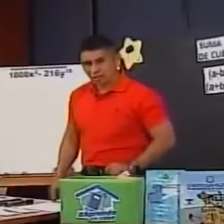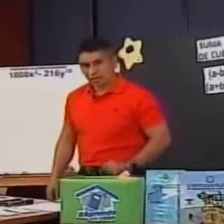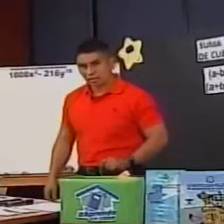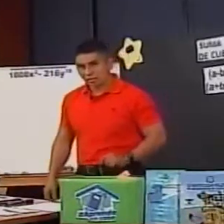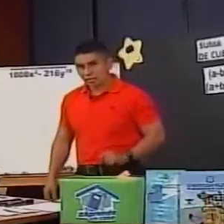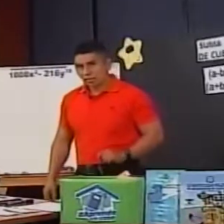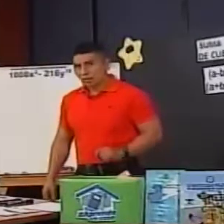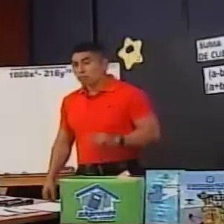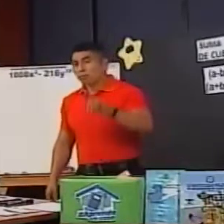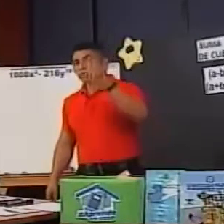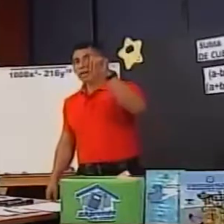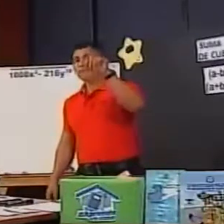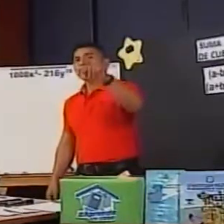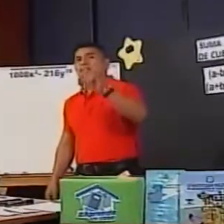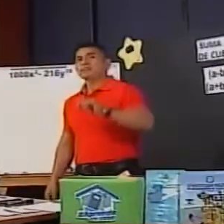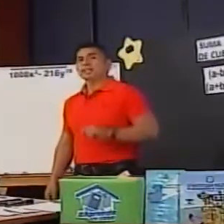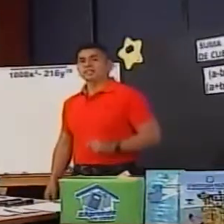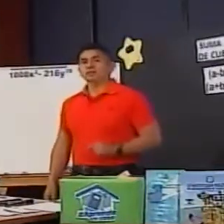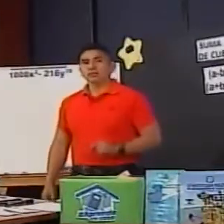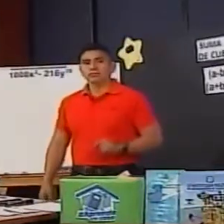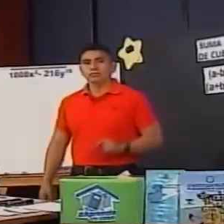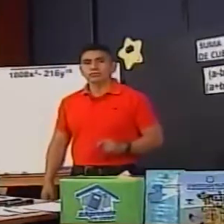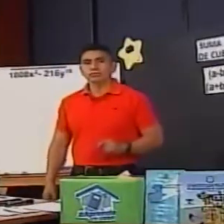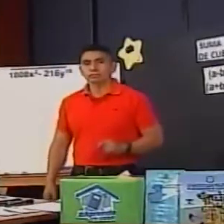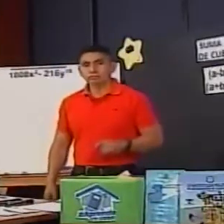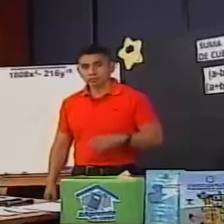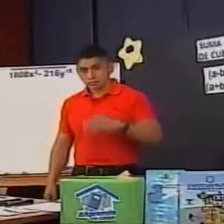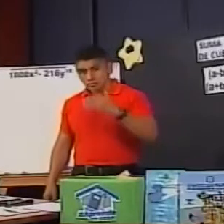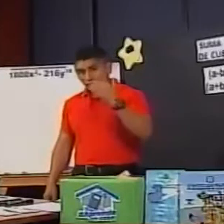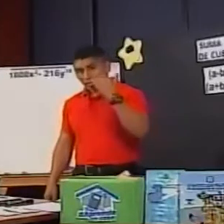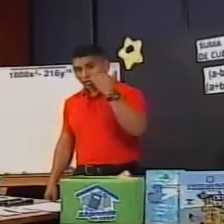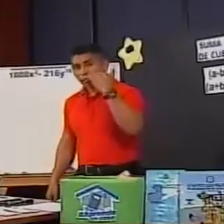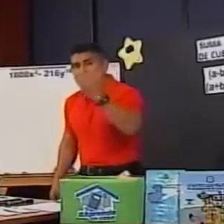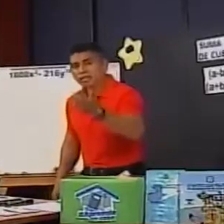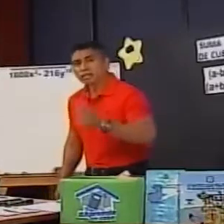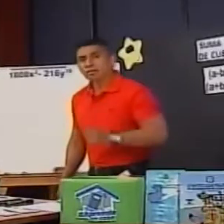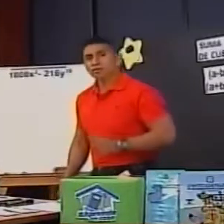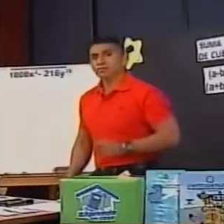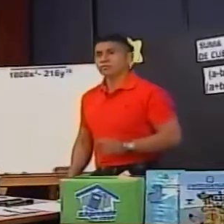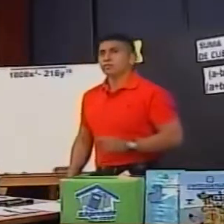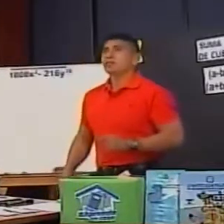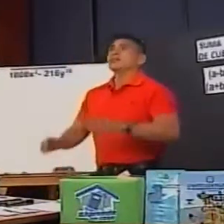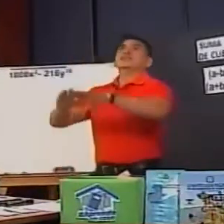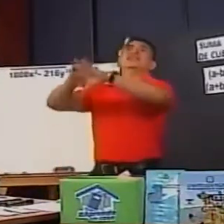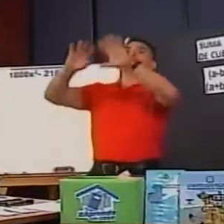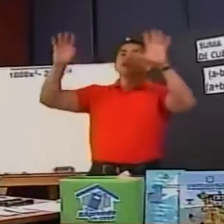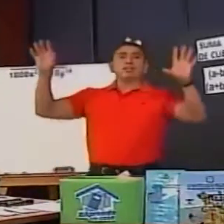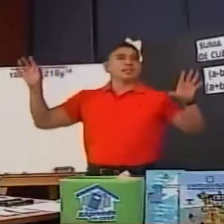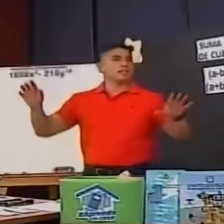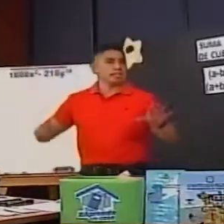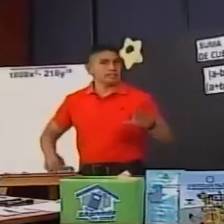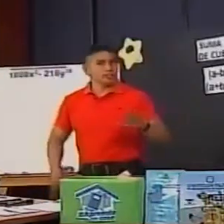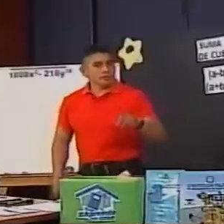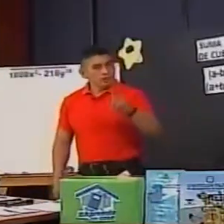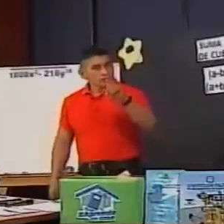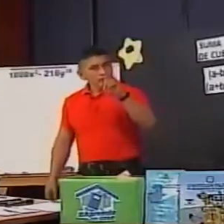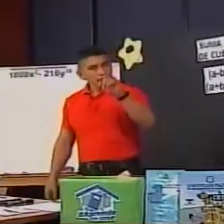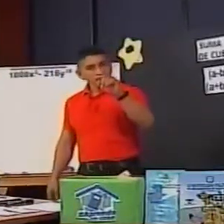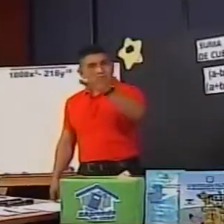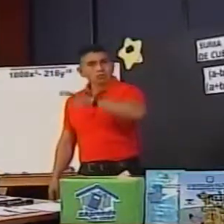1557 por un gran matemático y médico. Y este